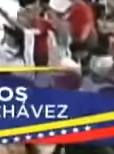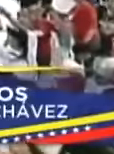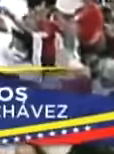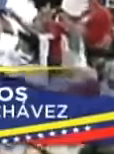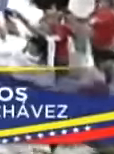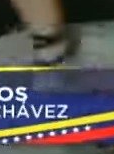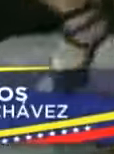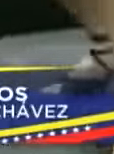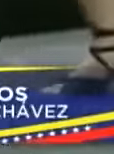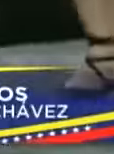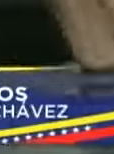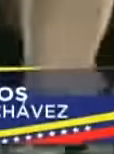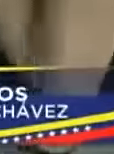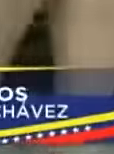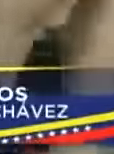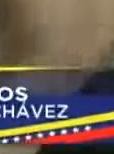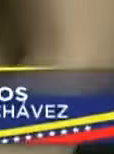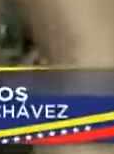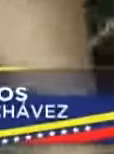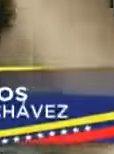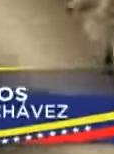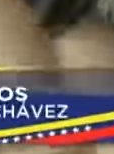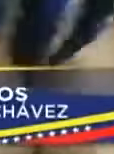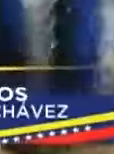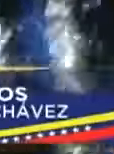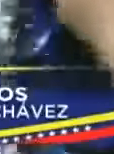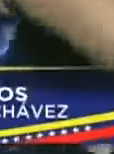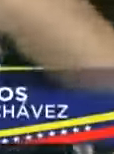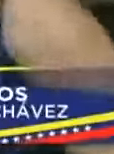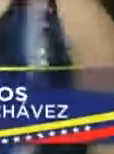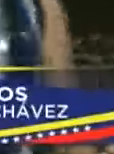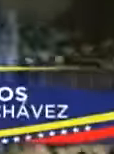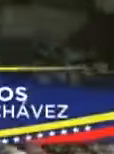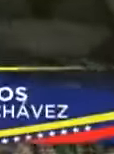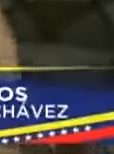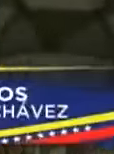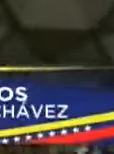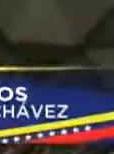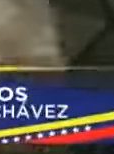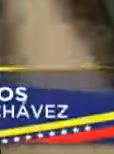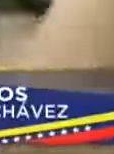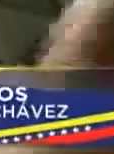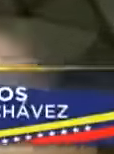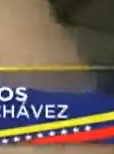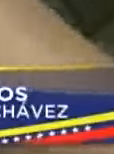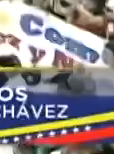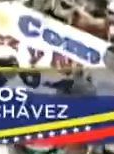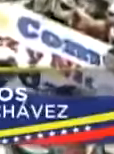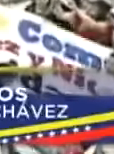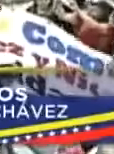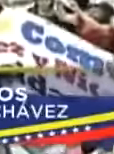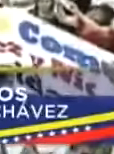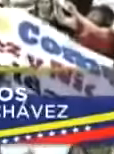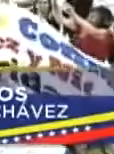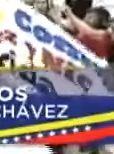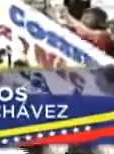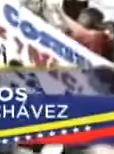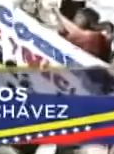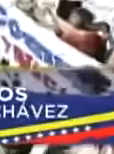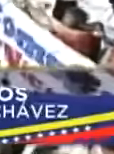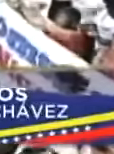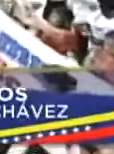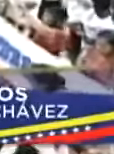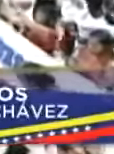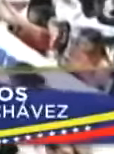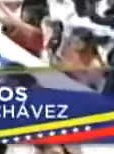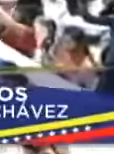alegre, contento por ser recibido por más de 32.000 consejos comunales.